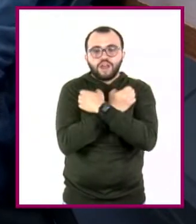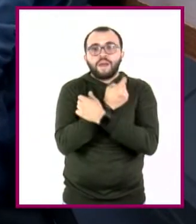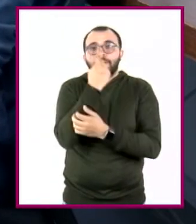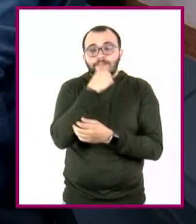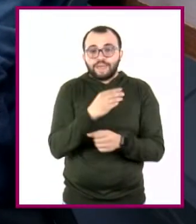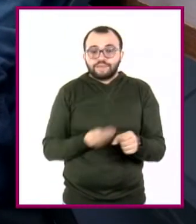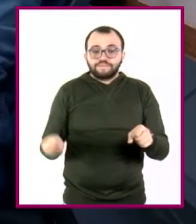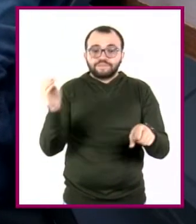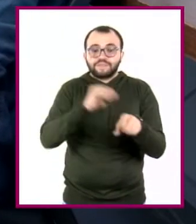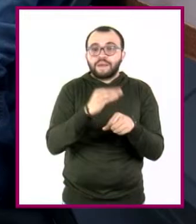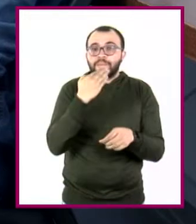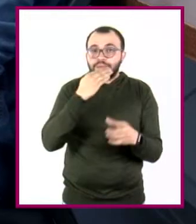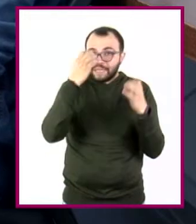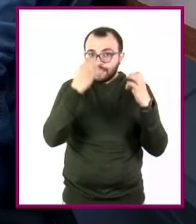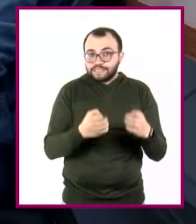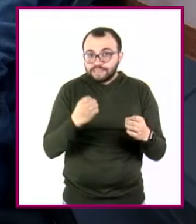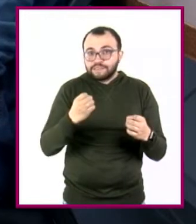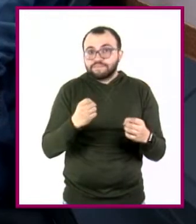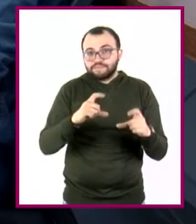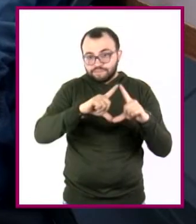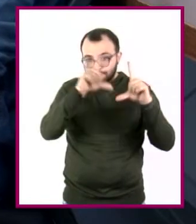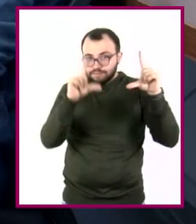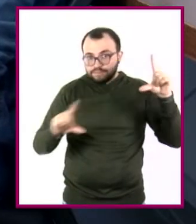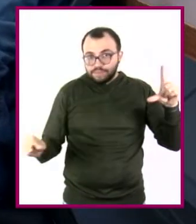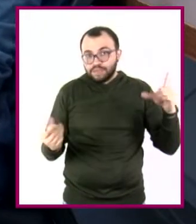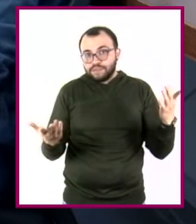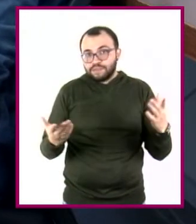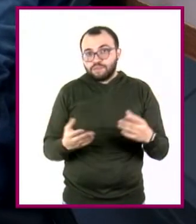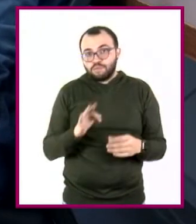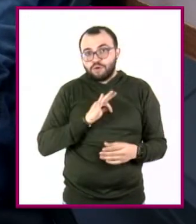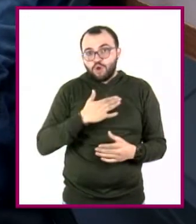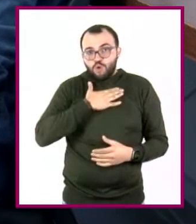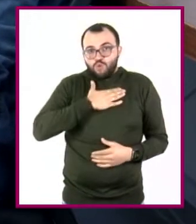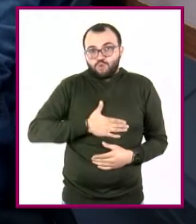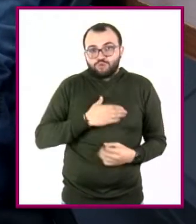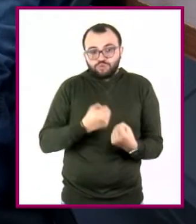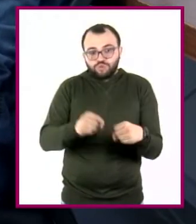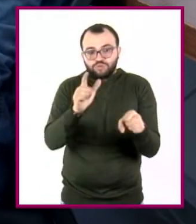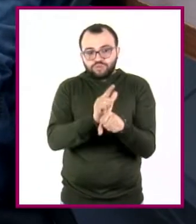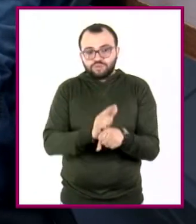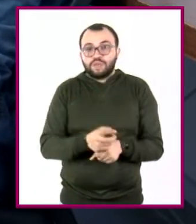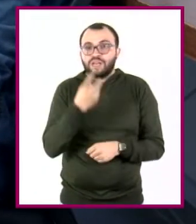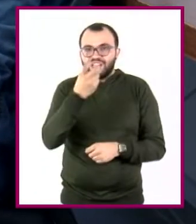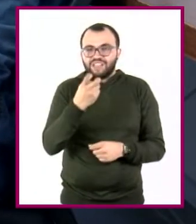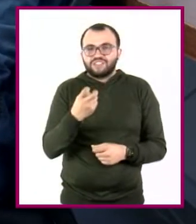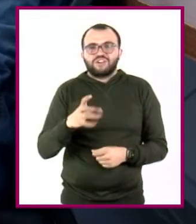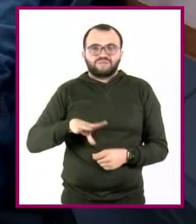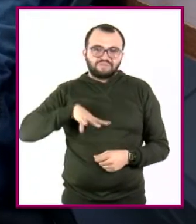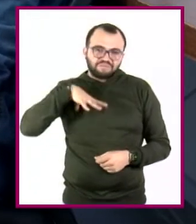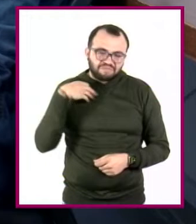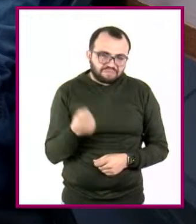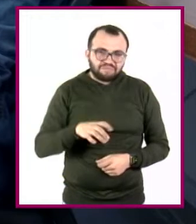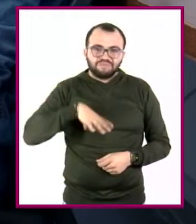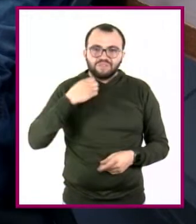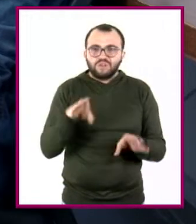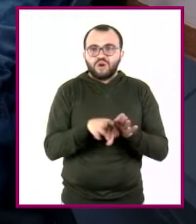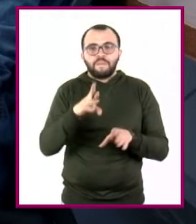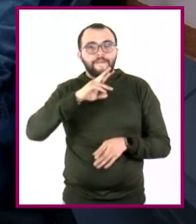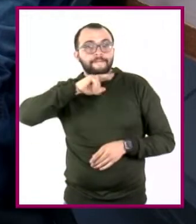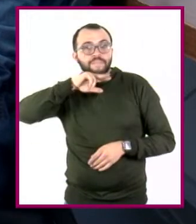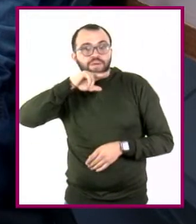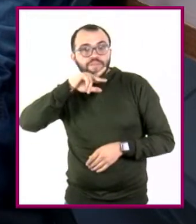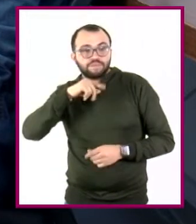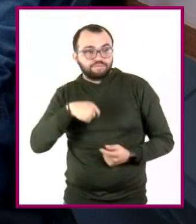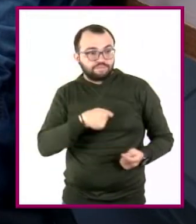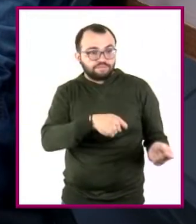al bienestar del país y ser un instrumento de justicia social. Muy bien. Estos esfuerzos se han enfocado en mejorar la calidad de la